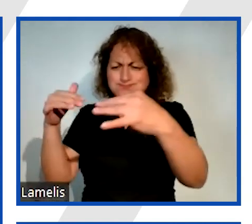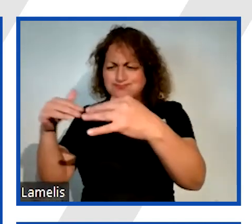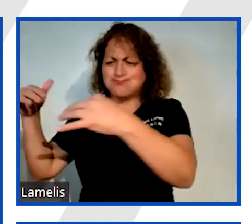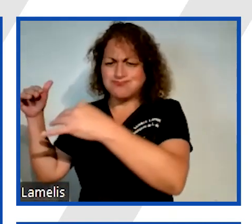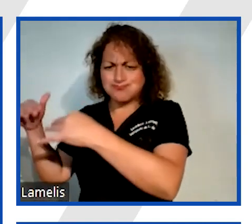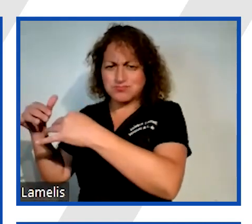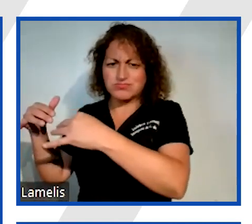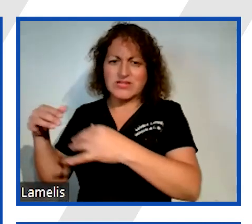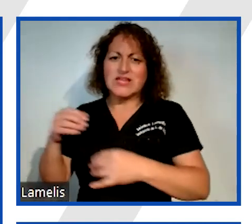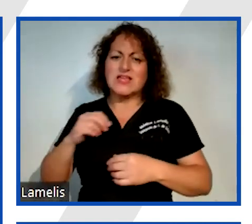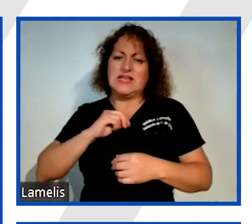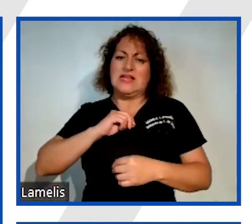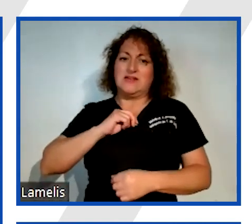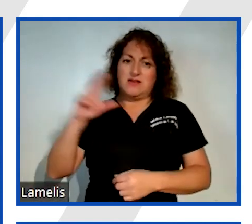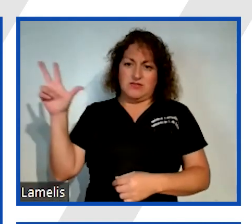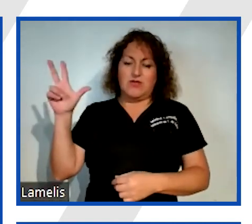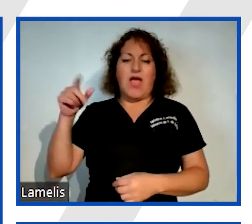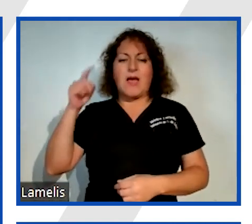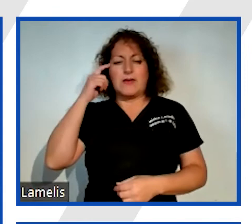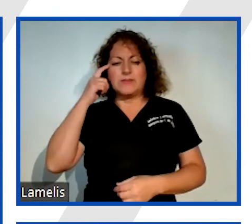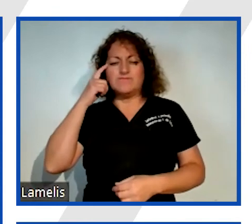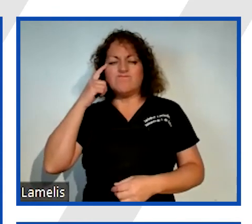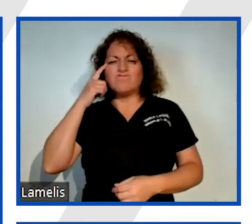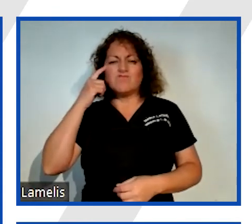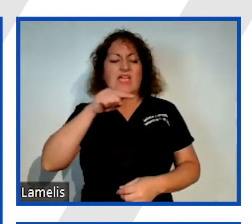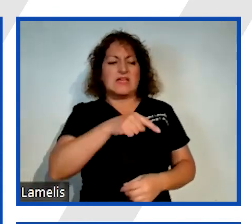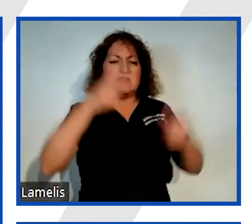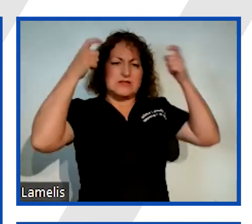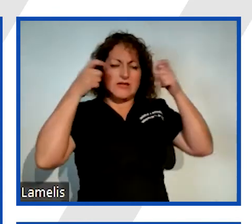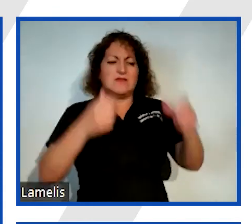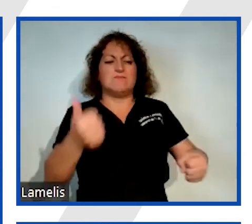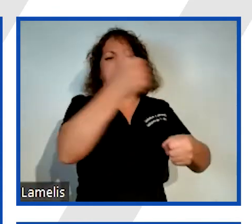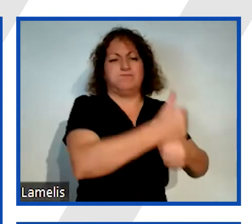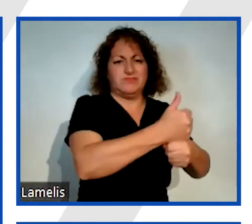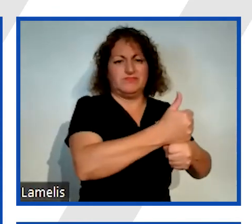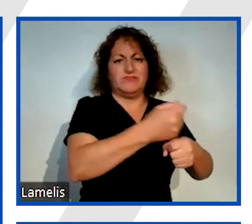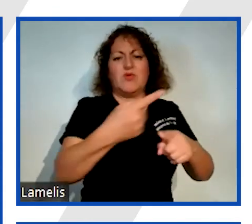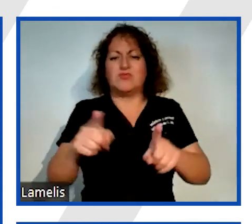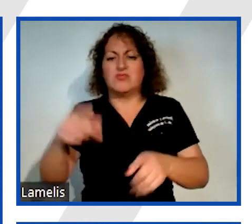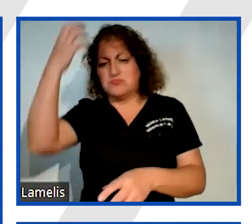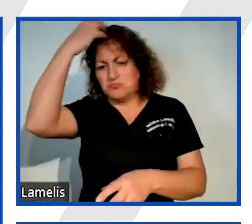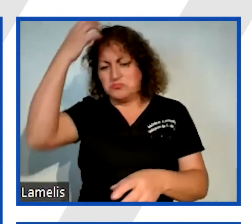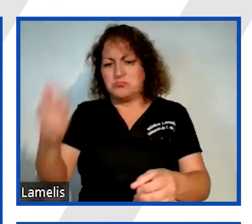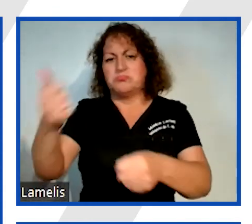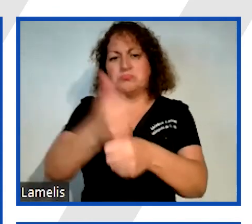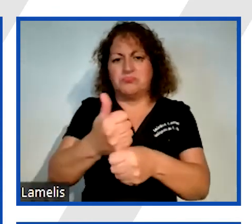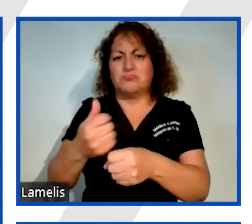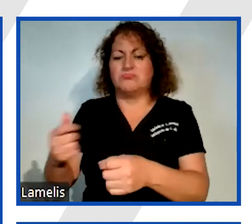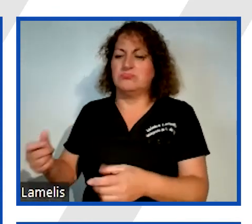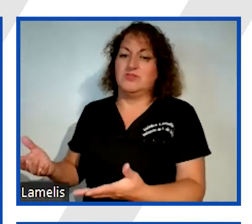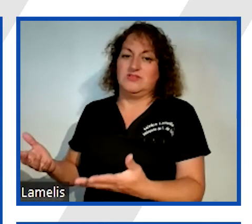la religión y dijo vamos a poner a los reyes acá acá y acá y se pararon por religión lo cómo se llaman los